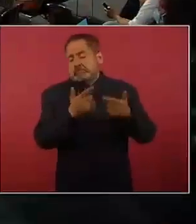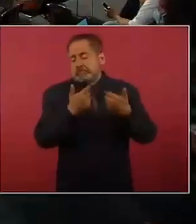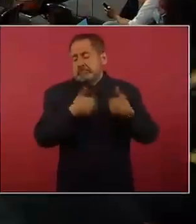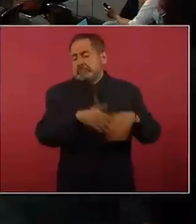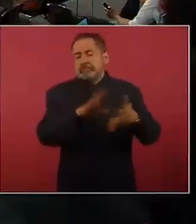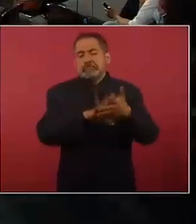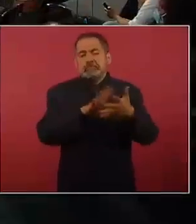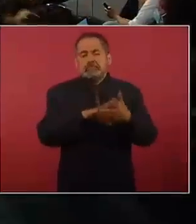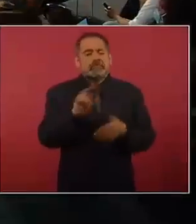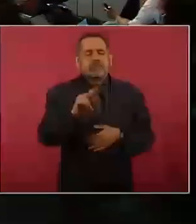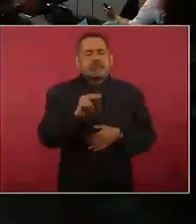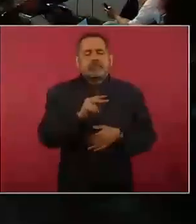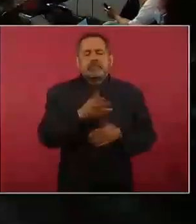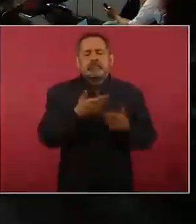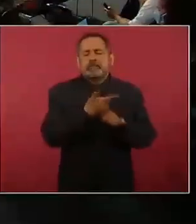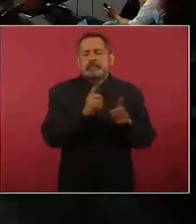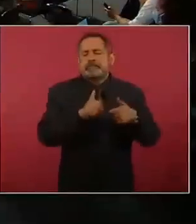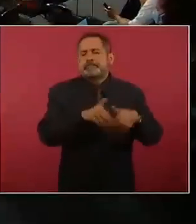siniestra.